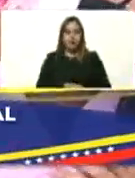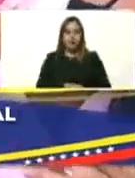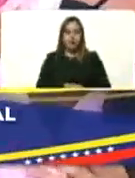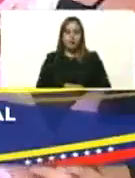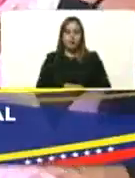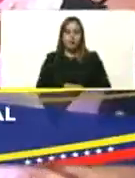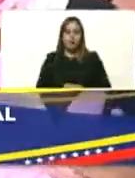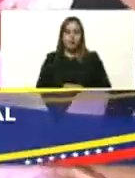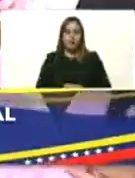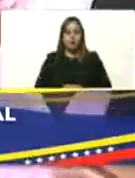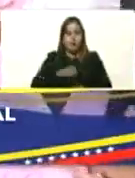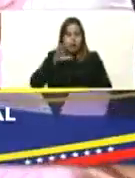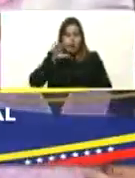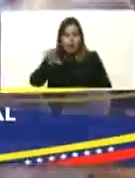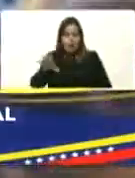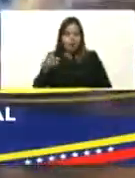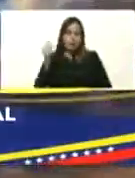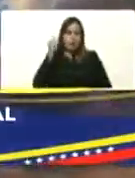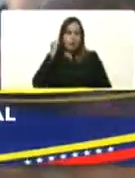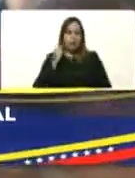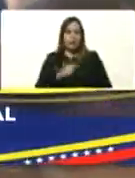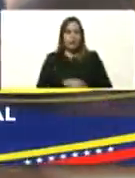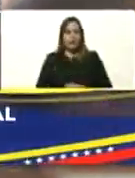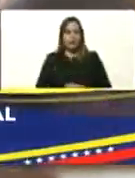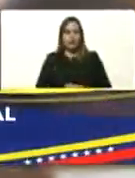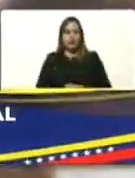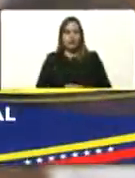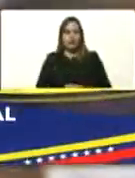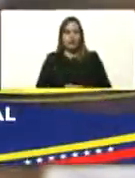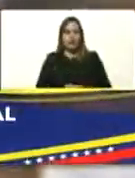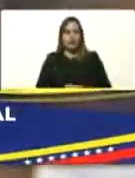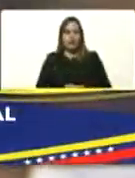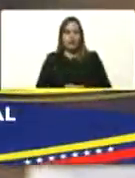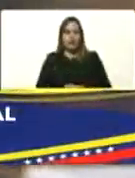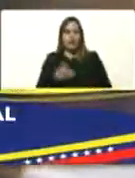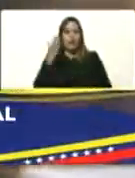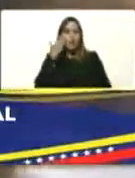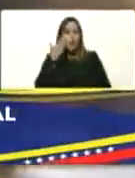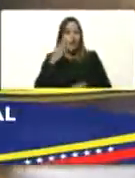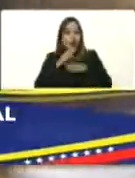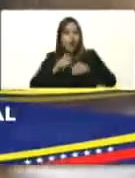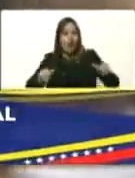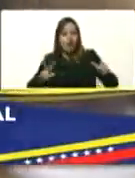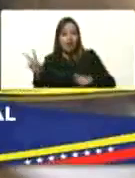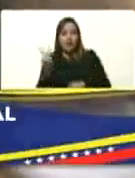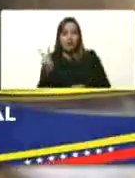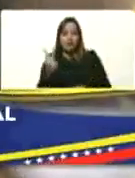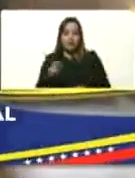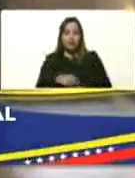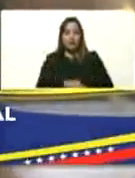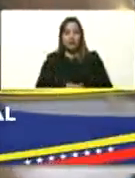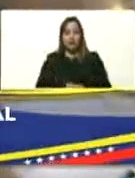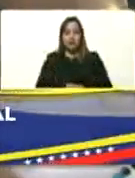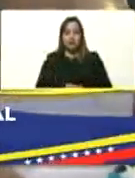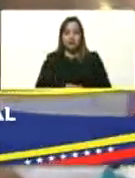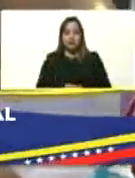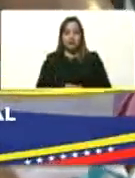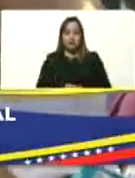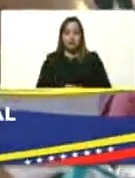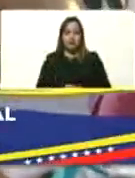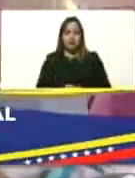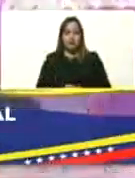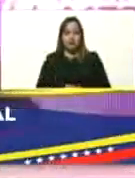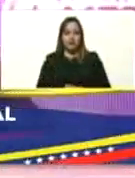para la patria mujer, para la matria, matria Venezuela.